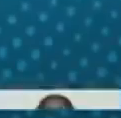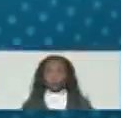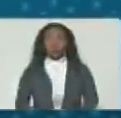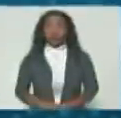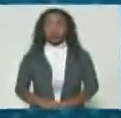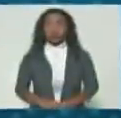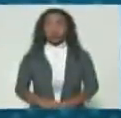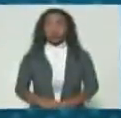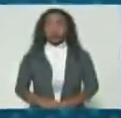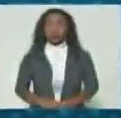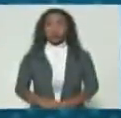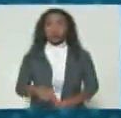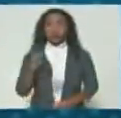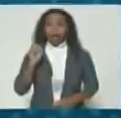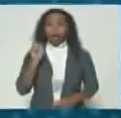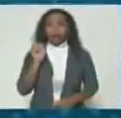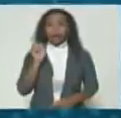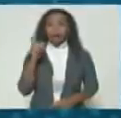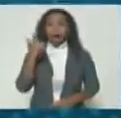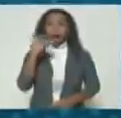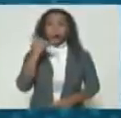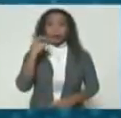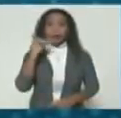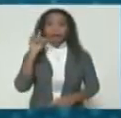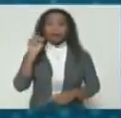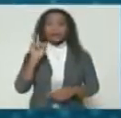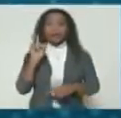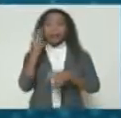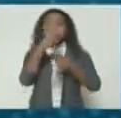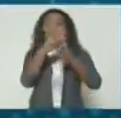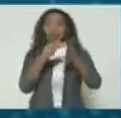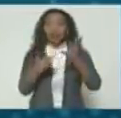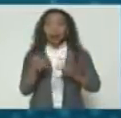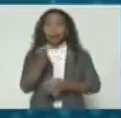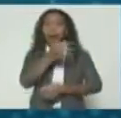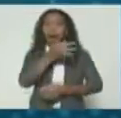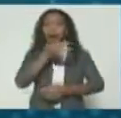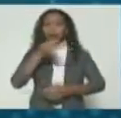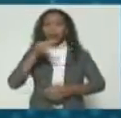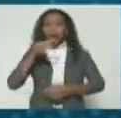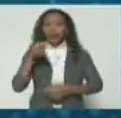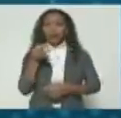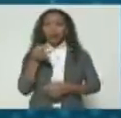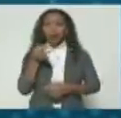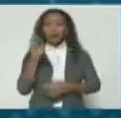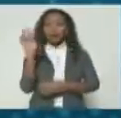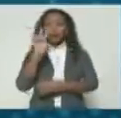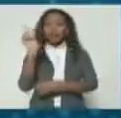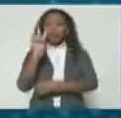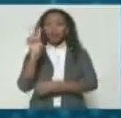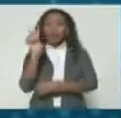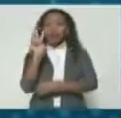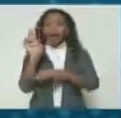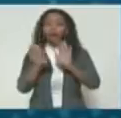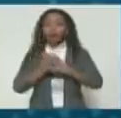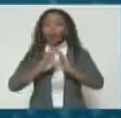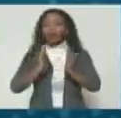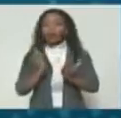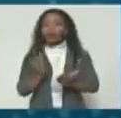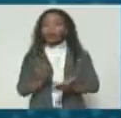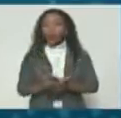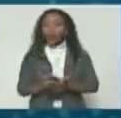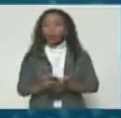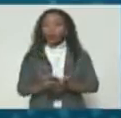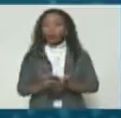Y aquí aparece este producto de gran calidad de Venezuela para el mundo,